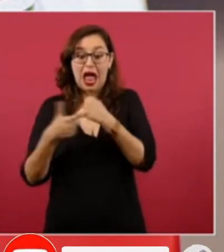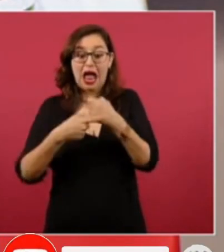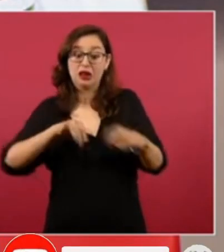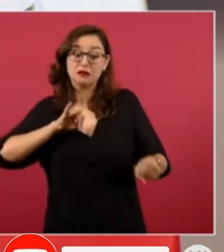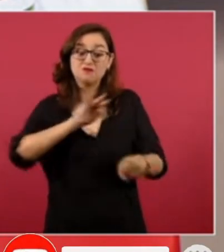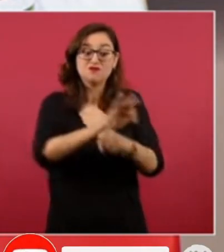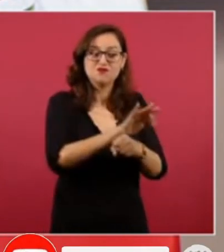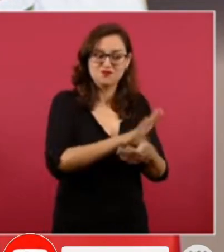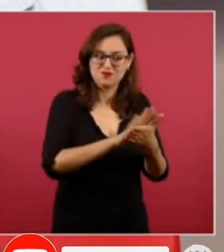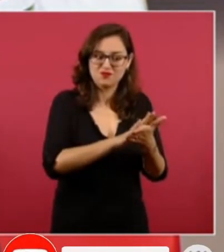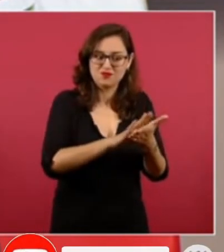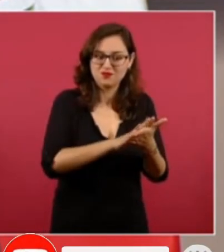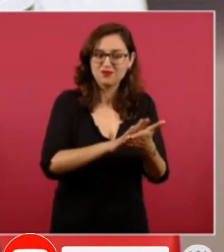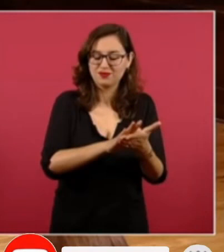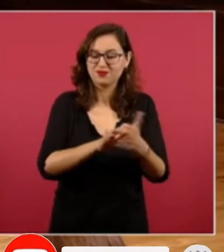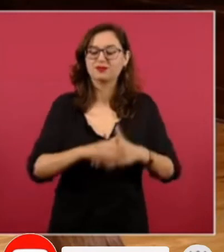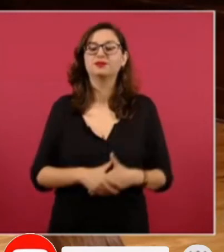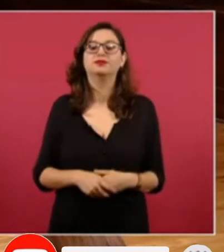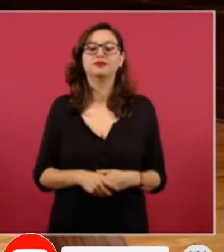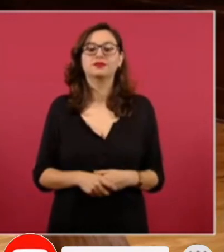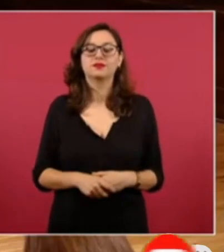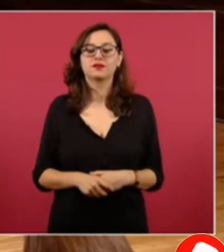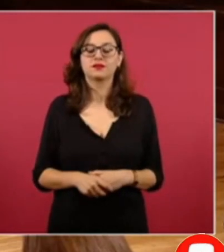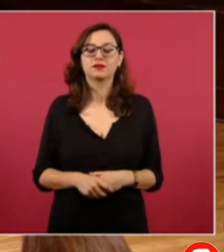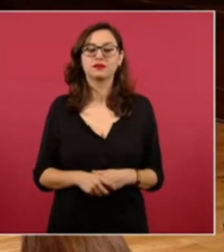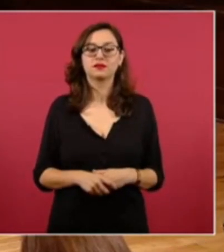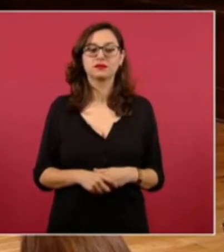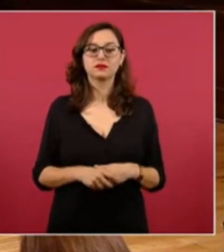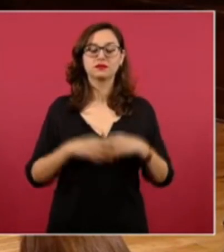empezaba la temporada de devolución.